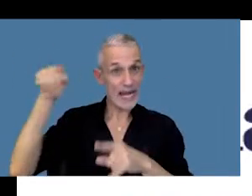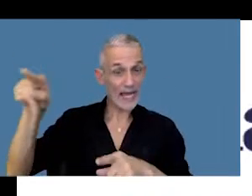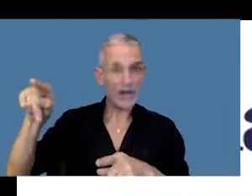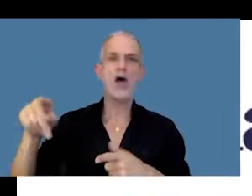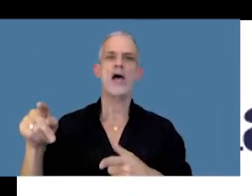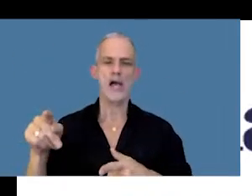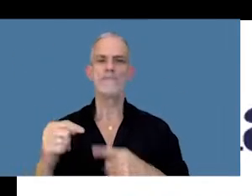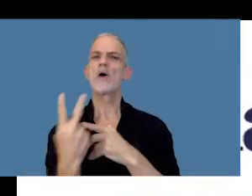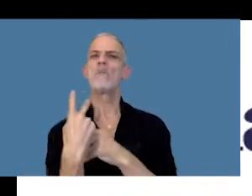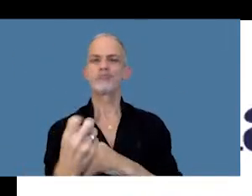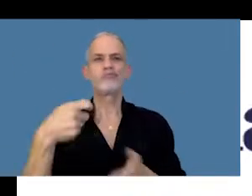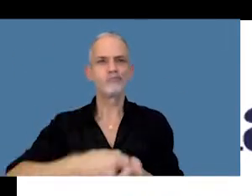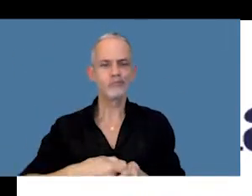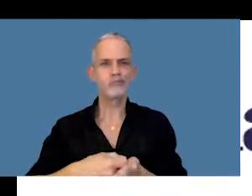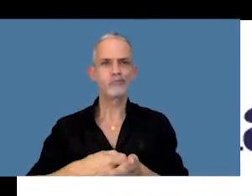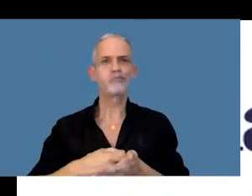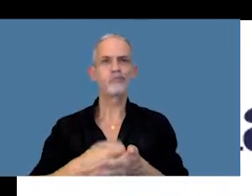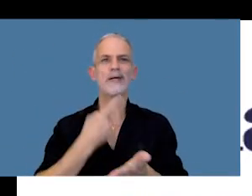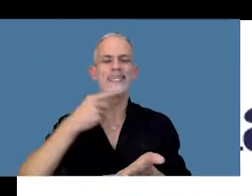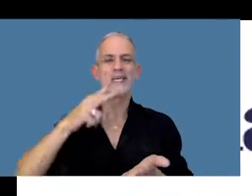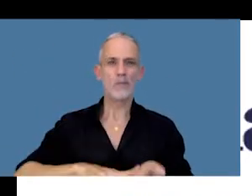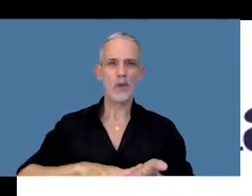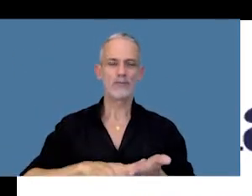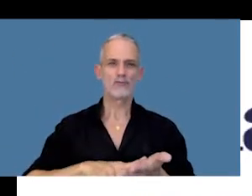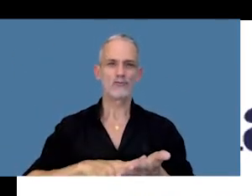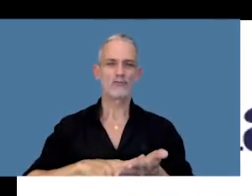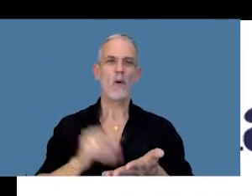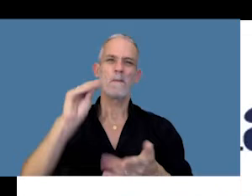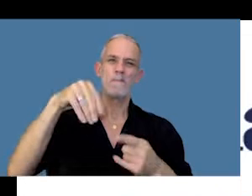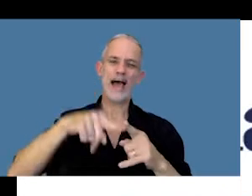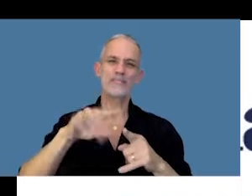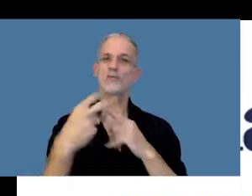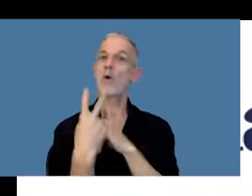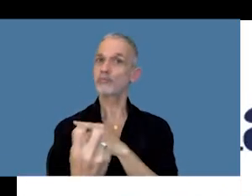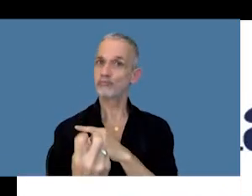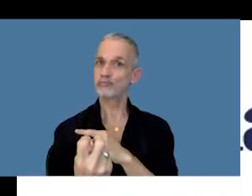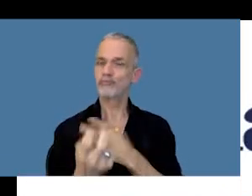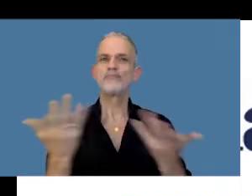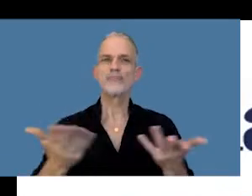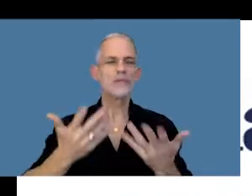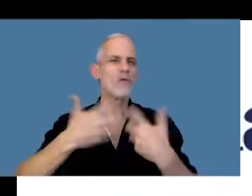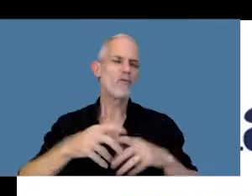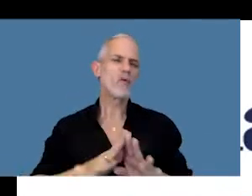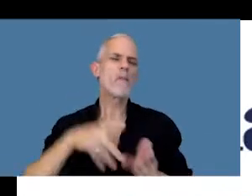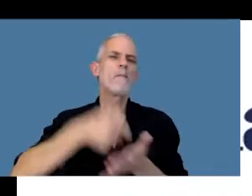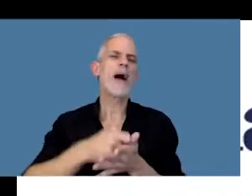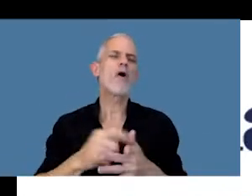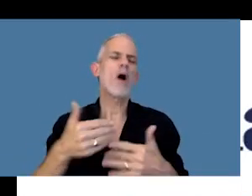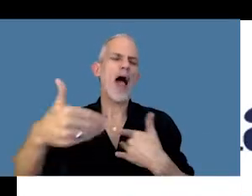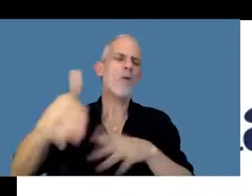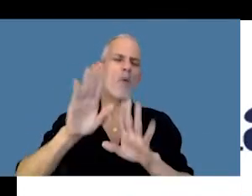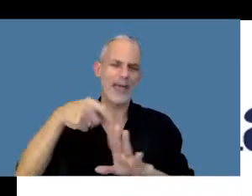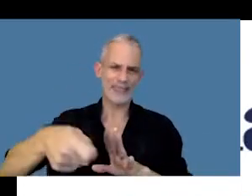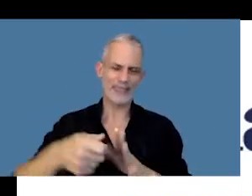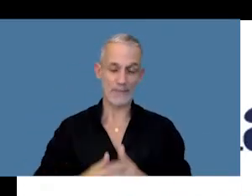se prevé el pago de este gravamen adicional o percepción que funciona como pago a cuenta.